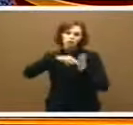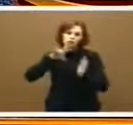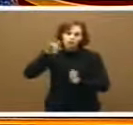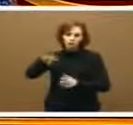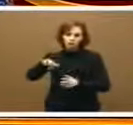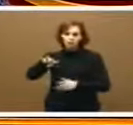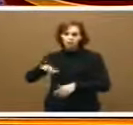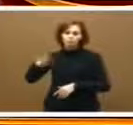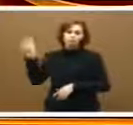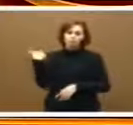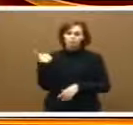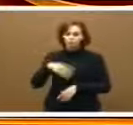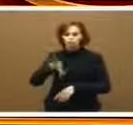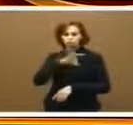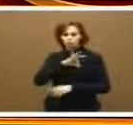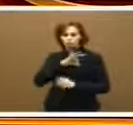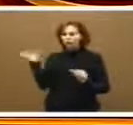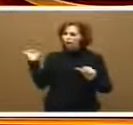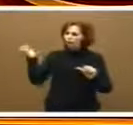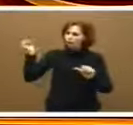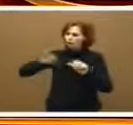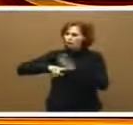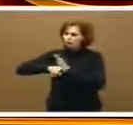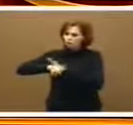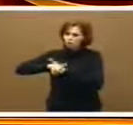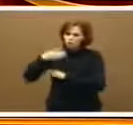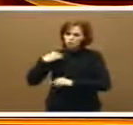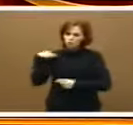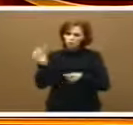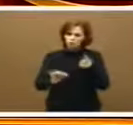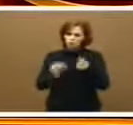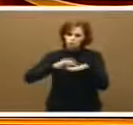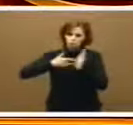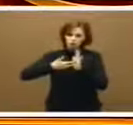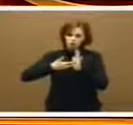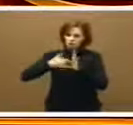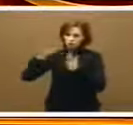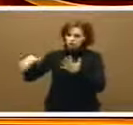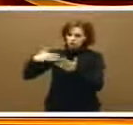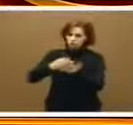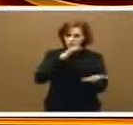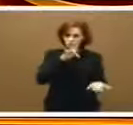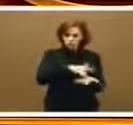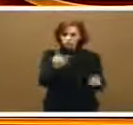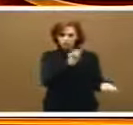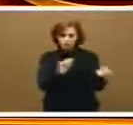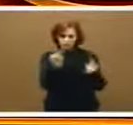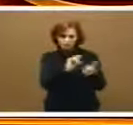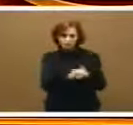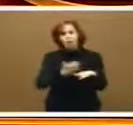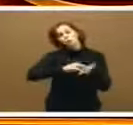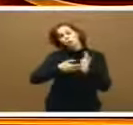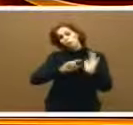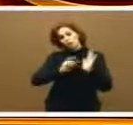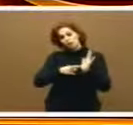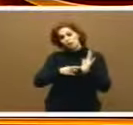palabra para relatarles el camino recorrido por el que ha pasado el citado proyecto hasta llegar al presente debate. El proyecto de